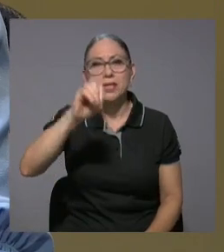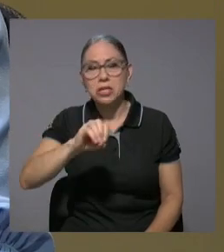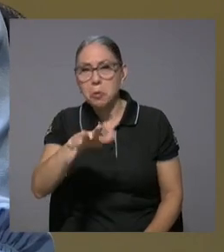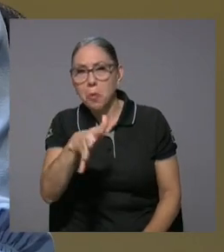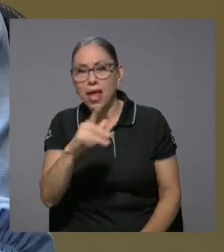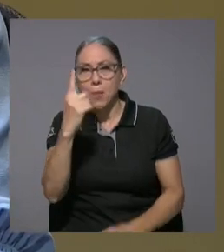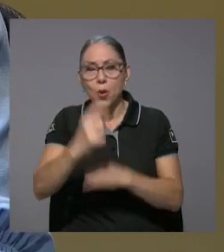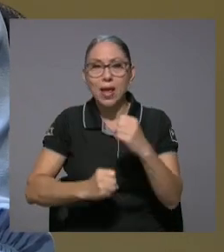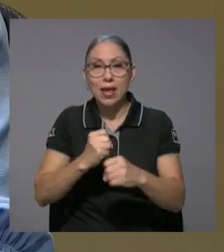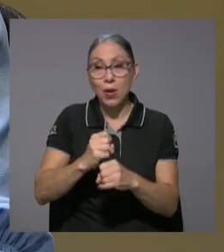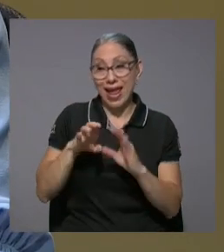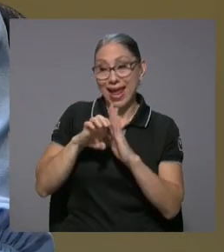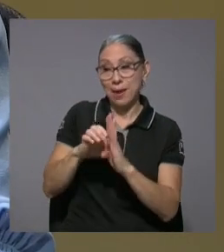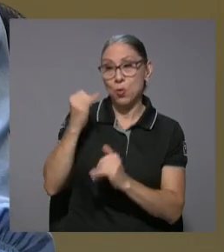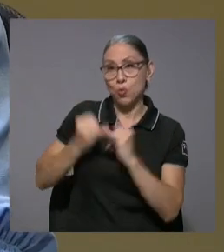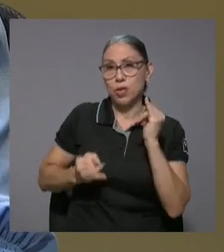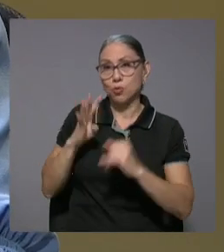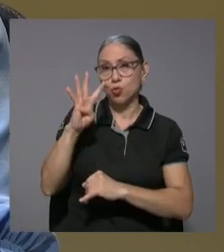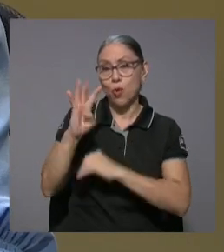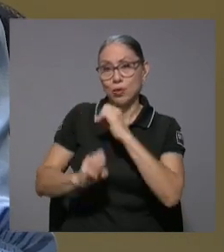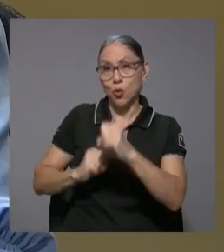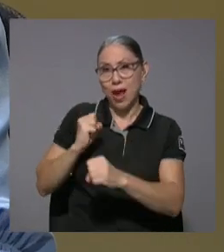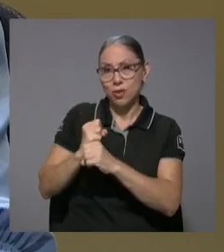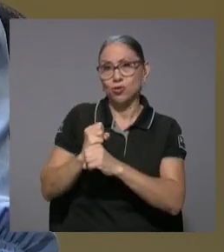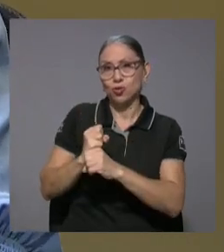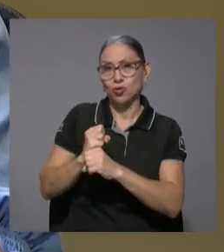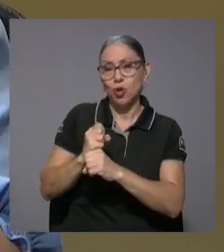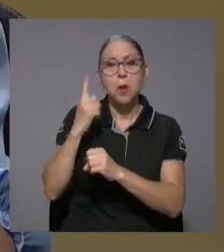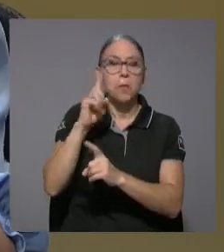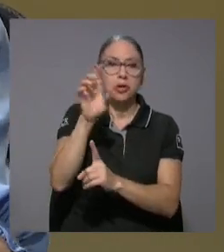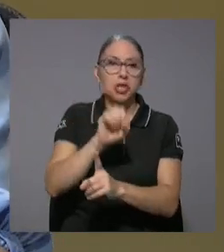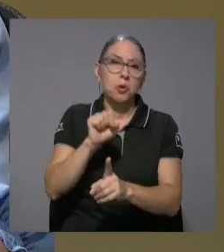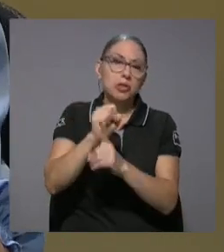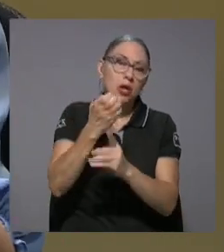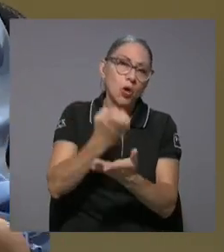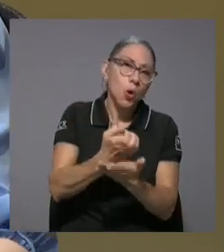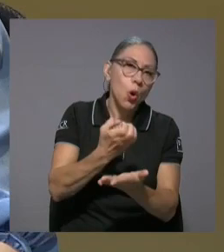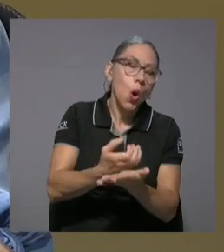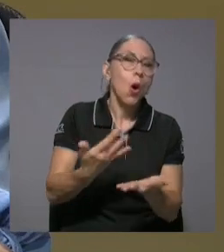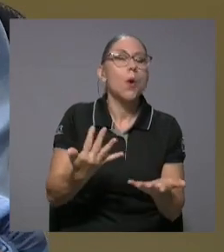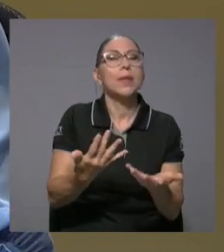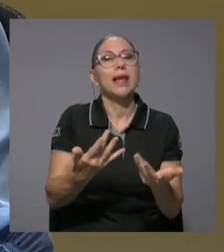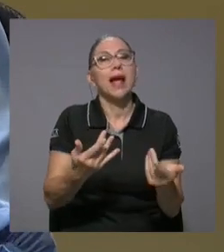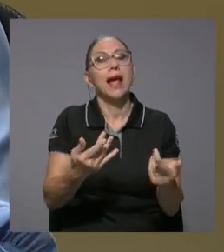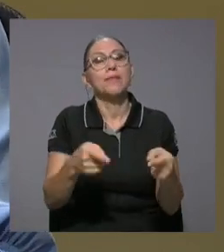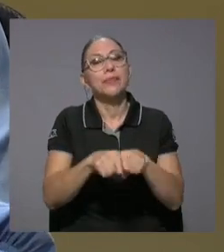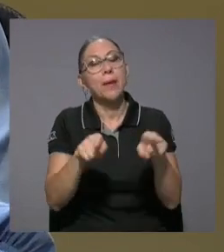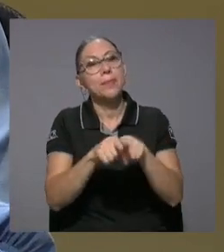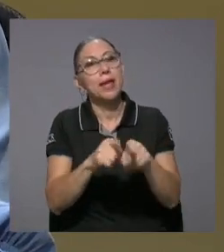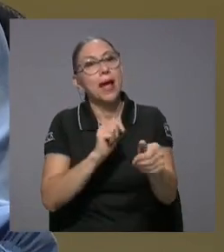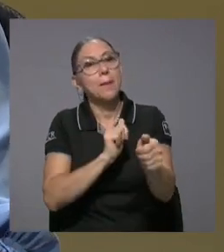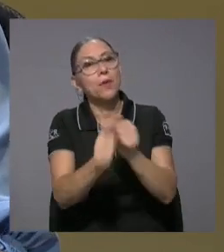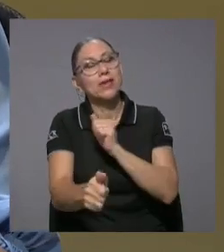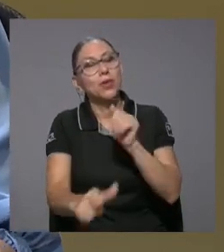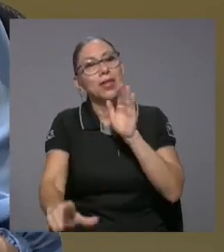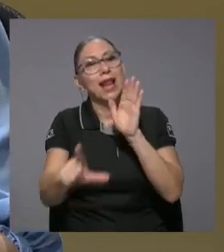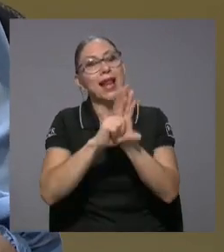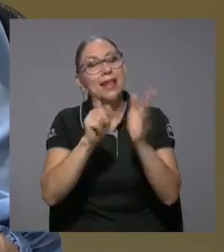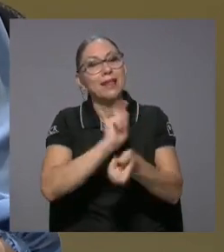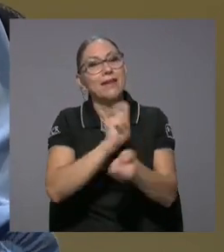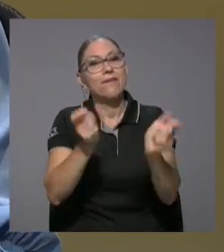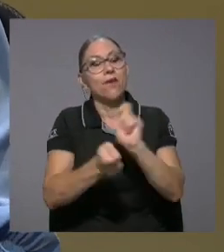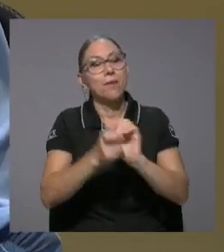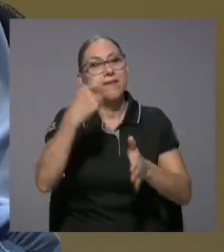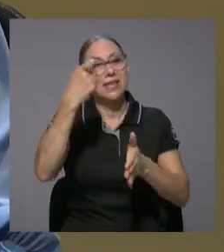últimos 4 años el país ha tenido, por la situación económica, por la aprobación de la ley de reforma fiscal, que